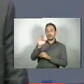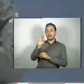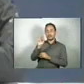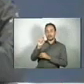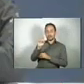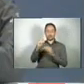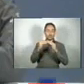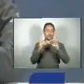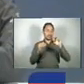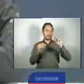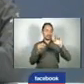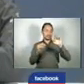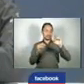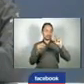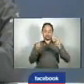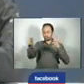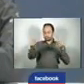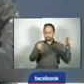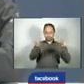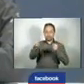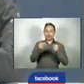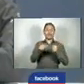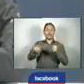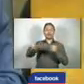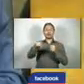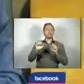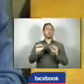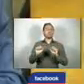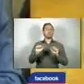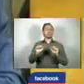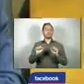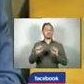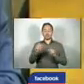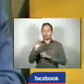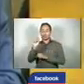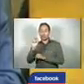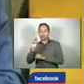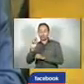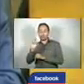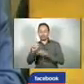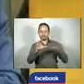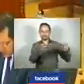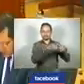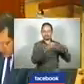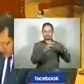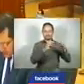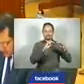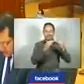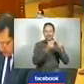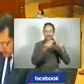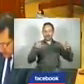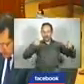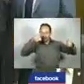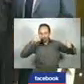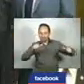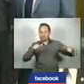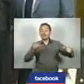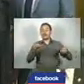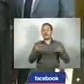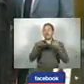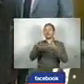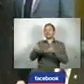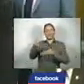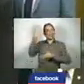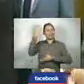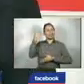Valdés. Todos relacionados con una posible negociación entre Norman Quijano y grupos de pandillas para favorecer al funcionario cuando